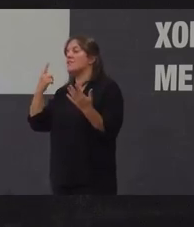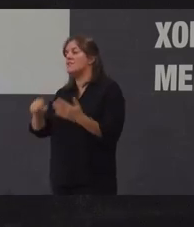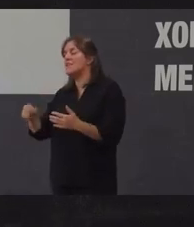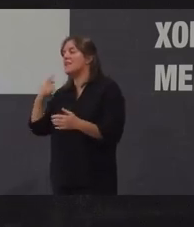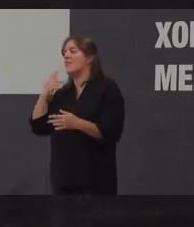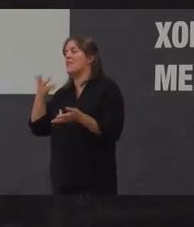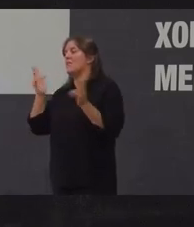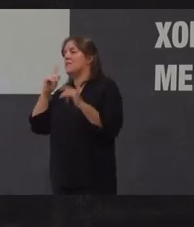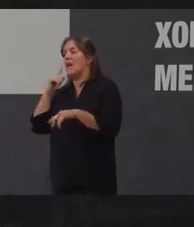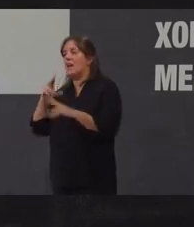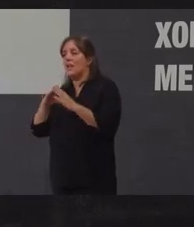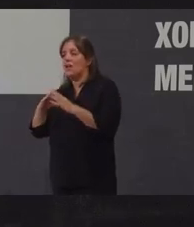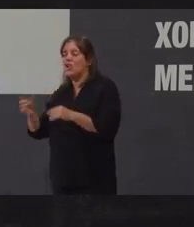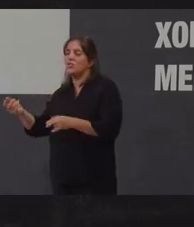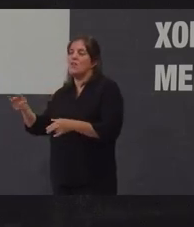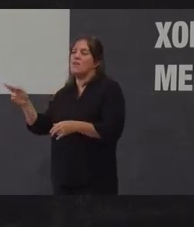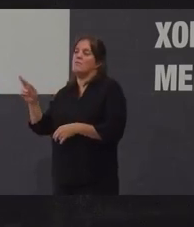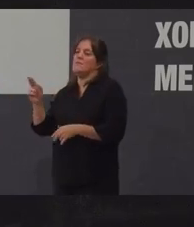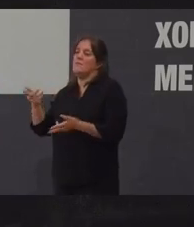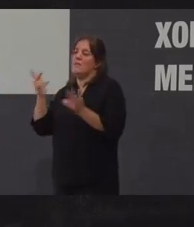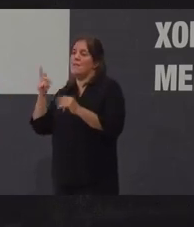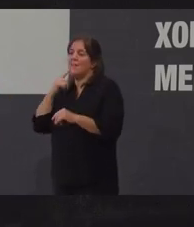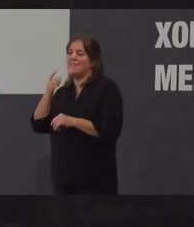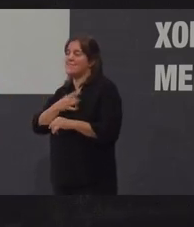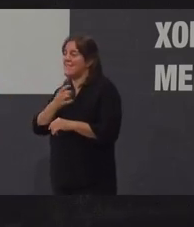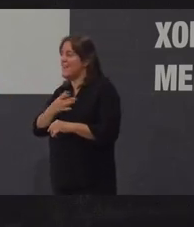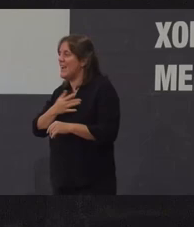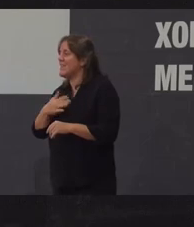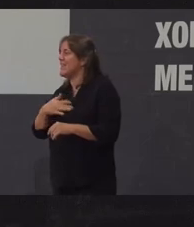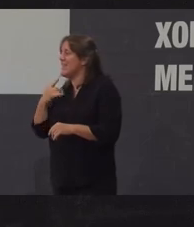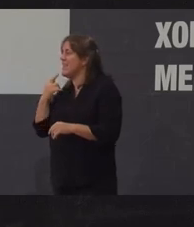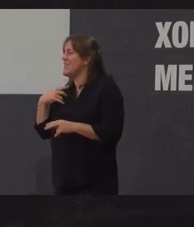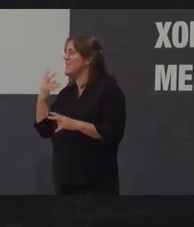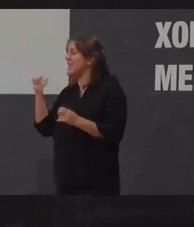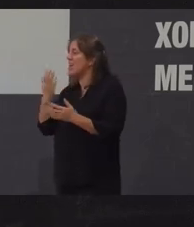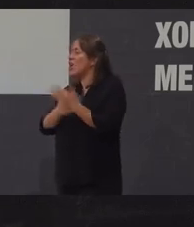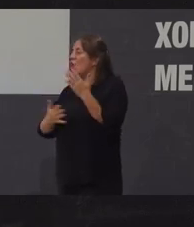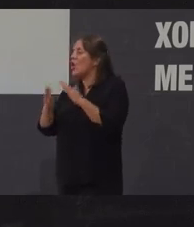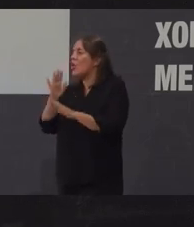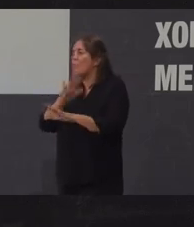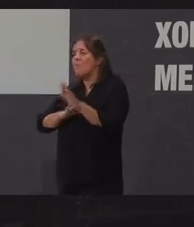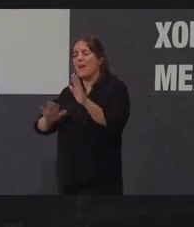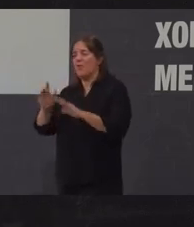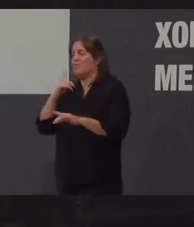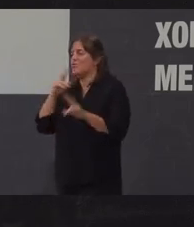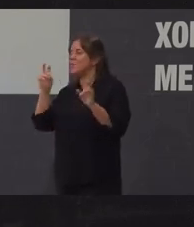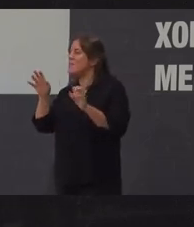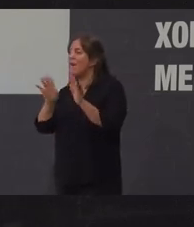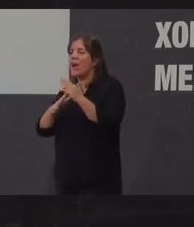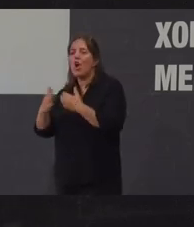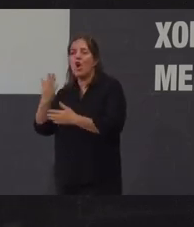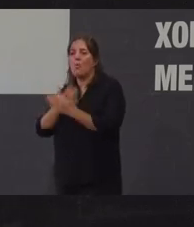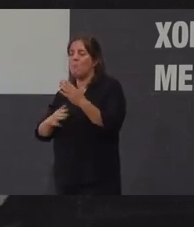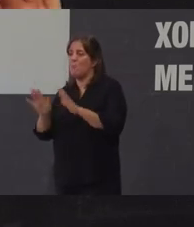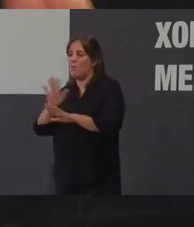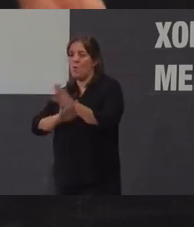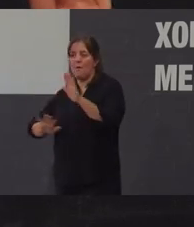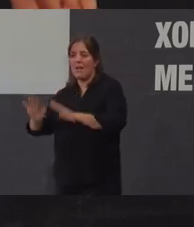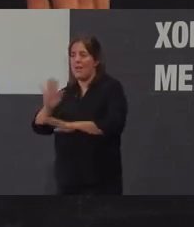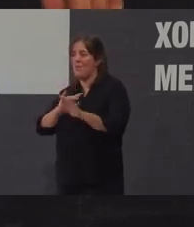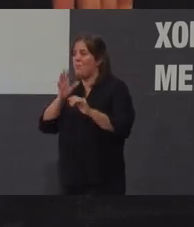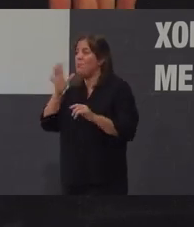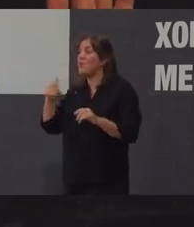liberdade religiosa, liberdade sindical. Quero dicir que a complexidade destes temas é moi importante porque o franquismo cedeulle